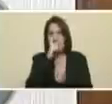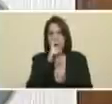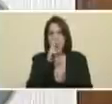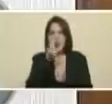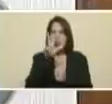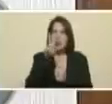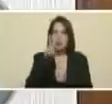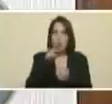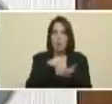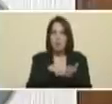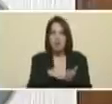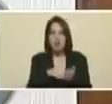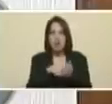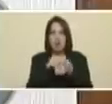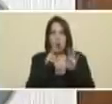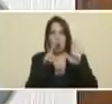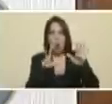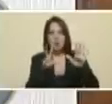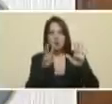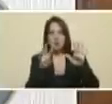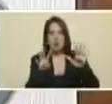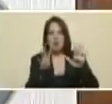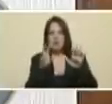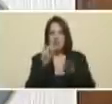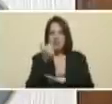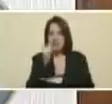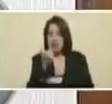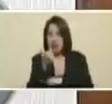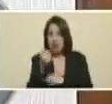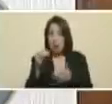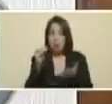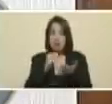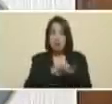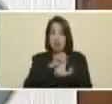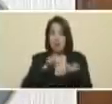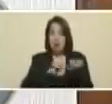2008, 9, 10, ante el sabotaje eléctrico, otra vez Alí